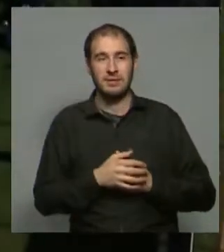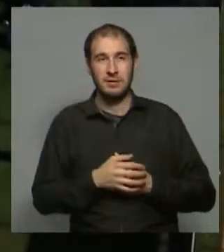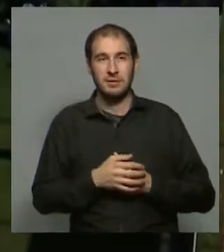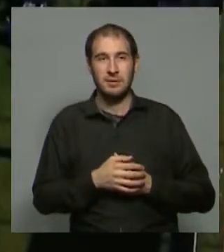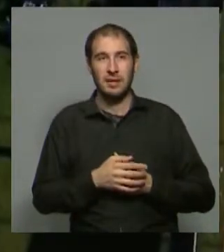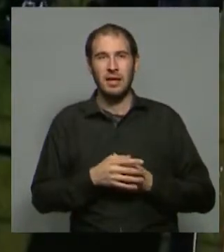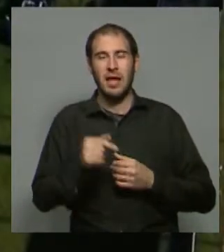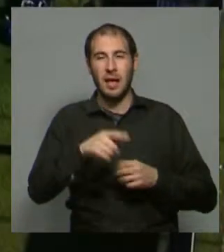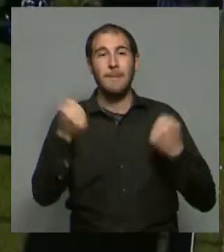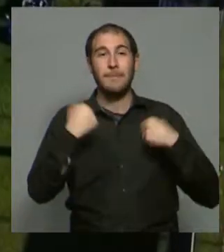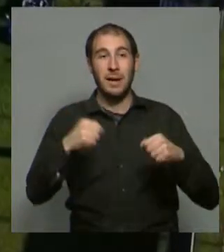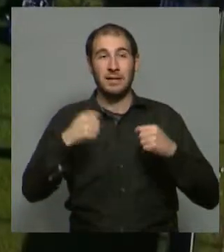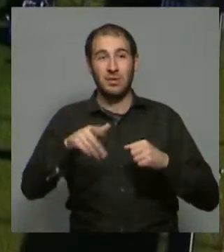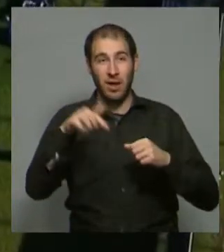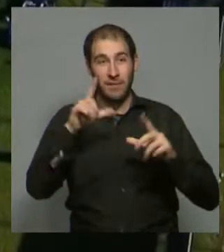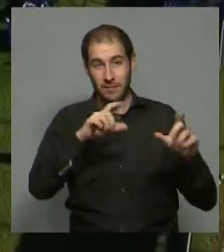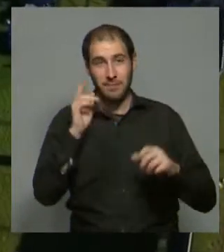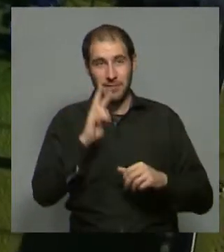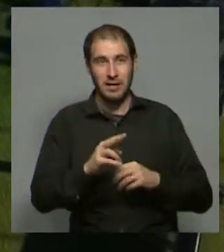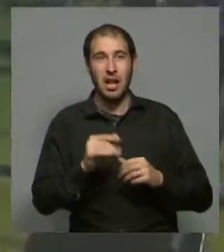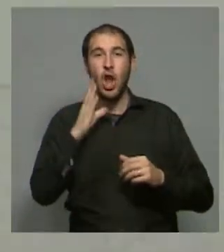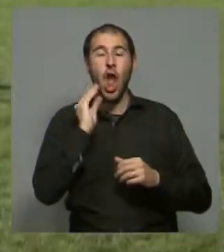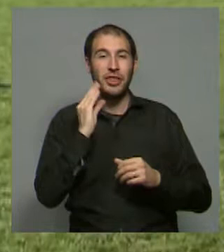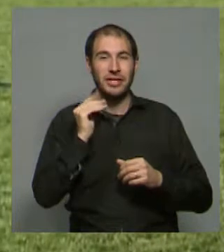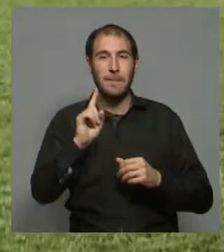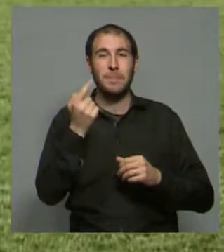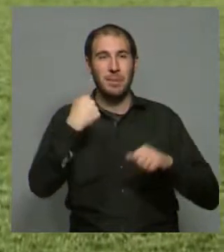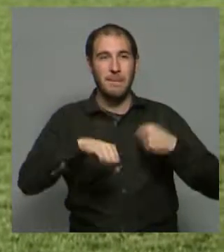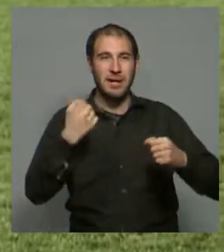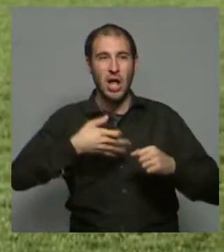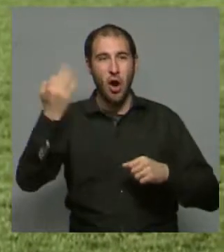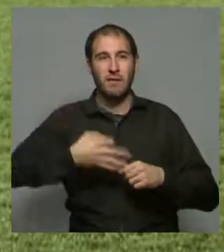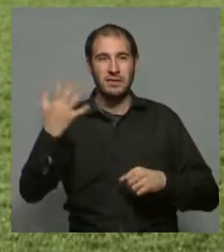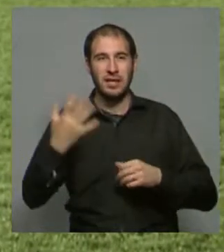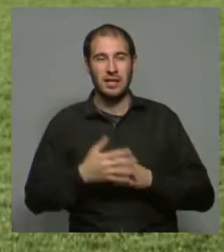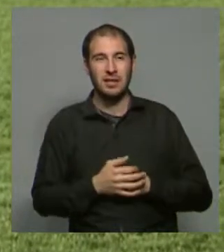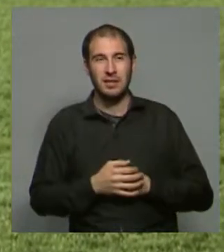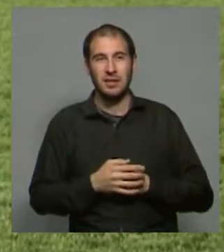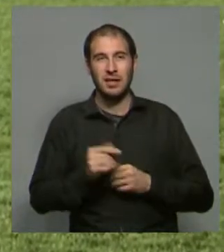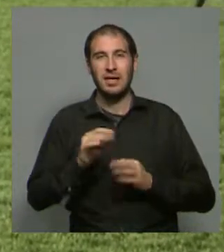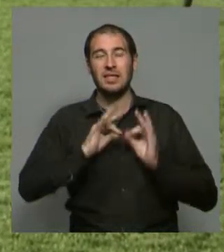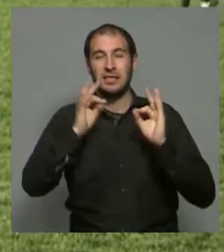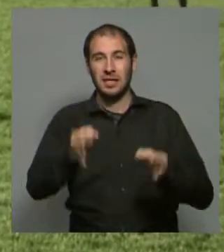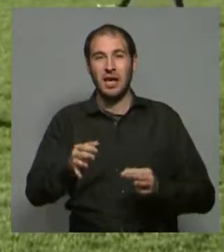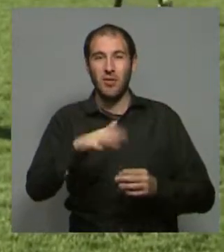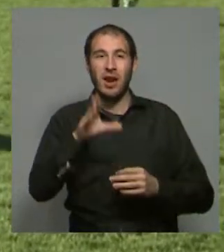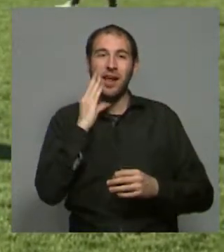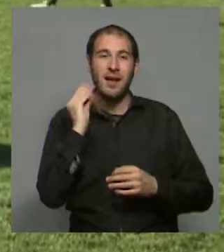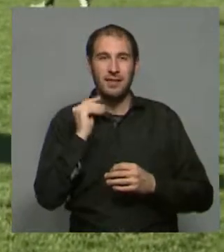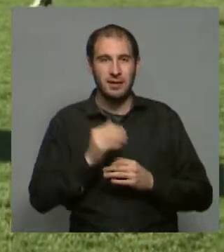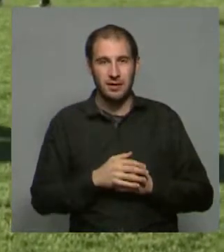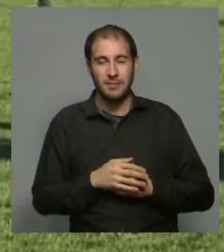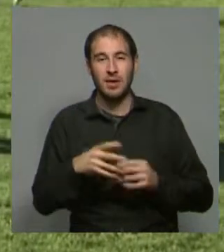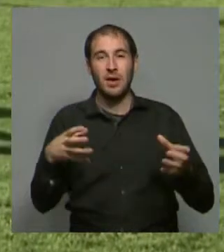se encuentran entrenando justamente, ahí tenemos las imágenes, en Londres, el primer entrenamiento oficial desde la llegada a tierra británica,